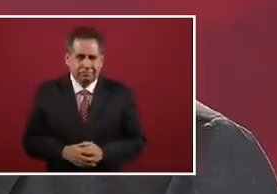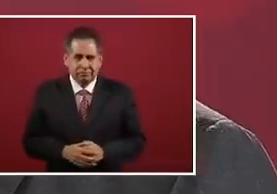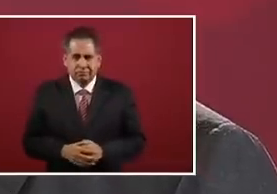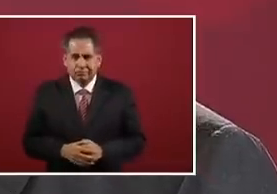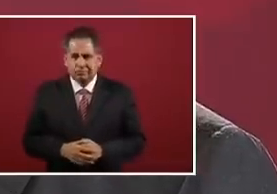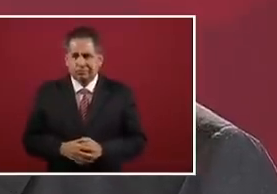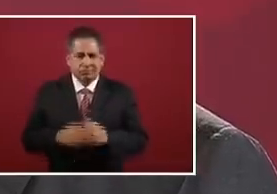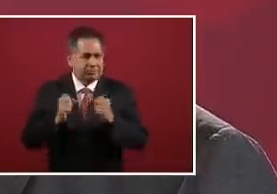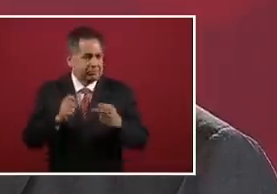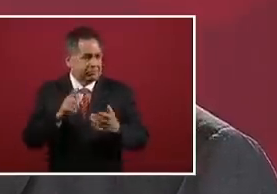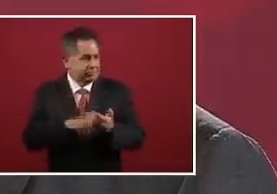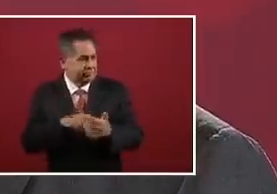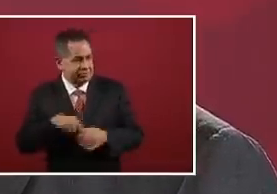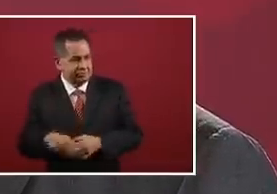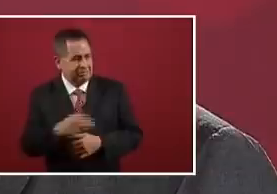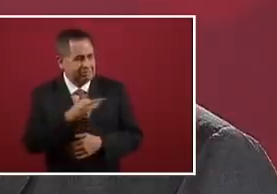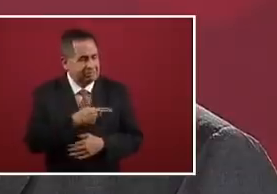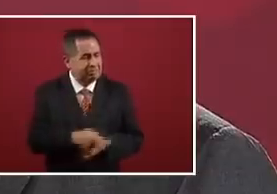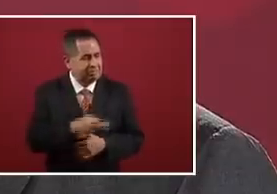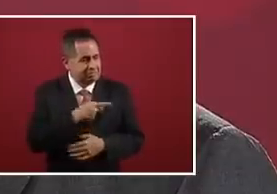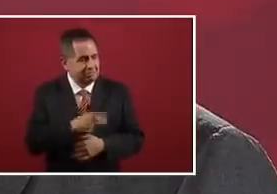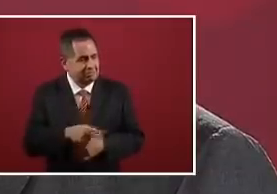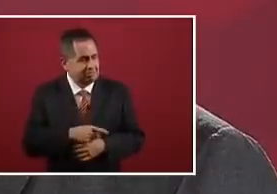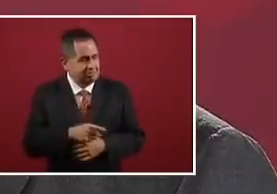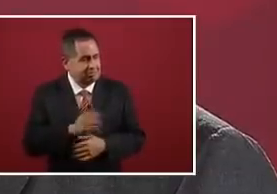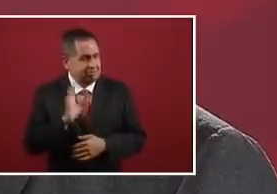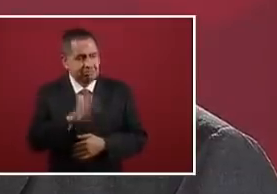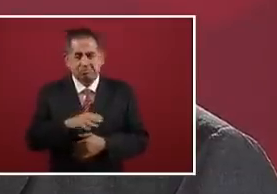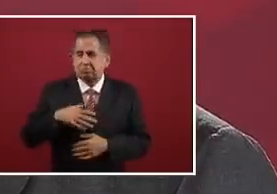habiendo tanta pobreza.